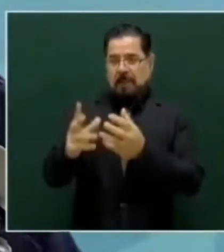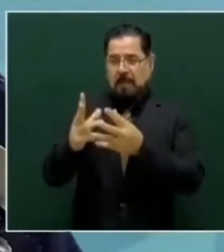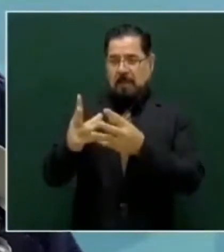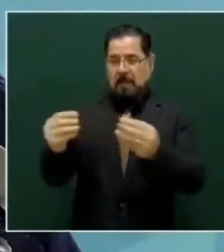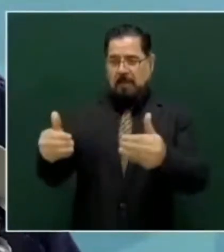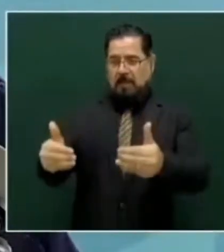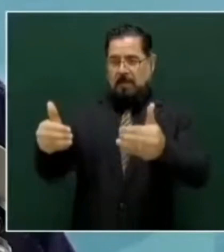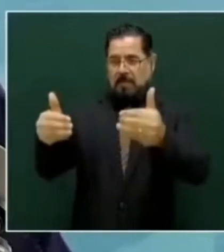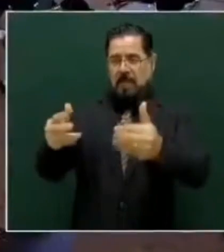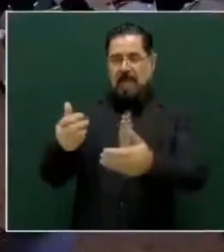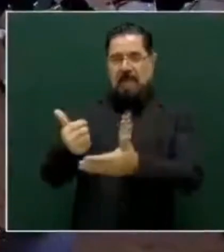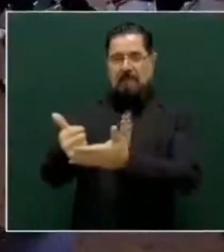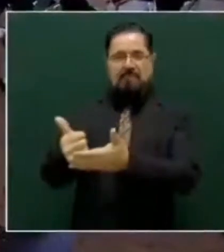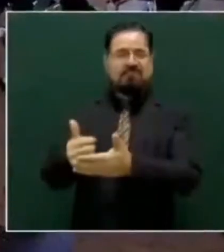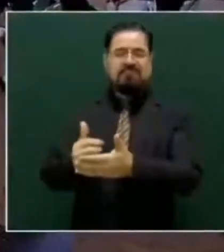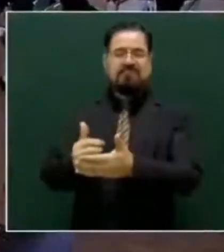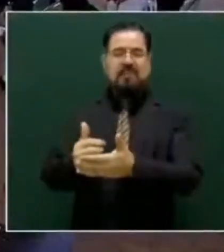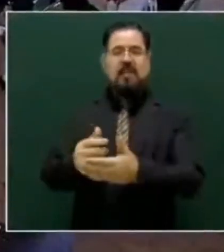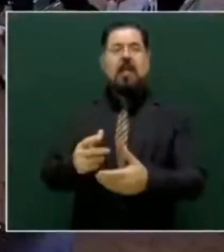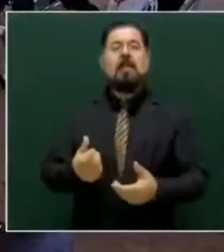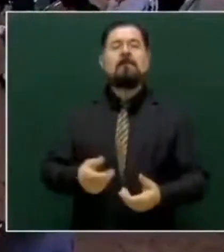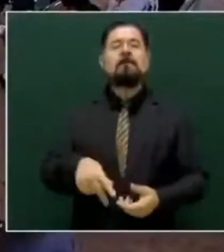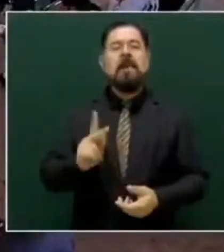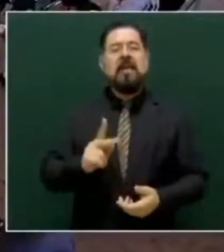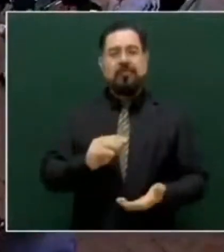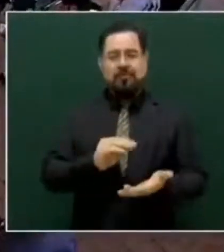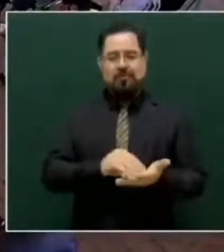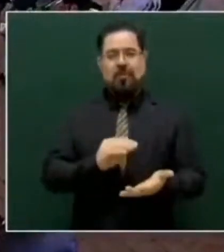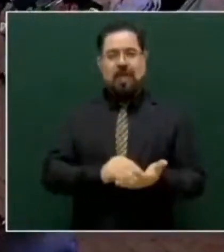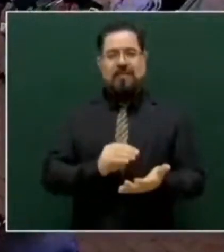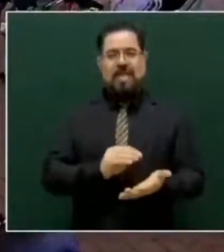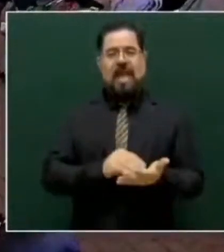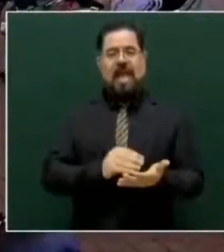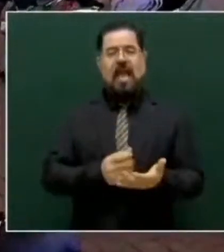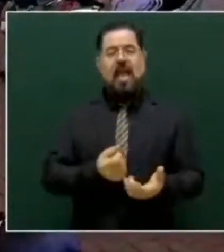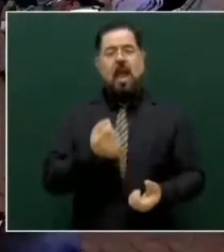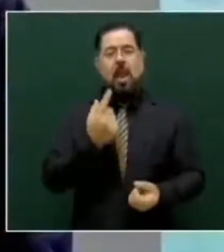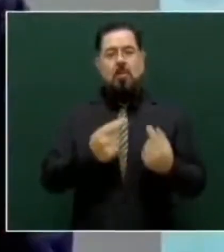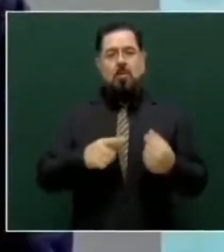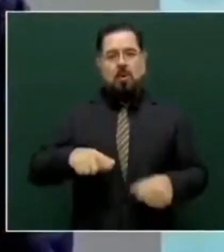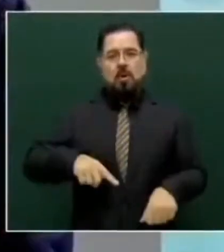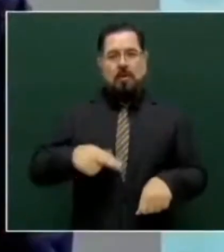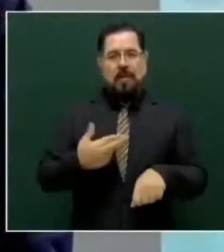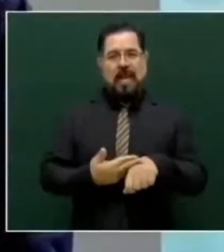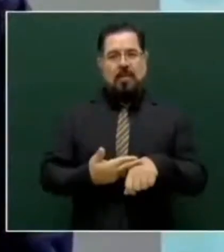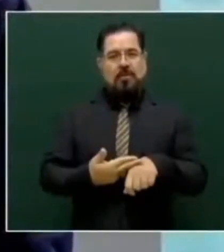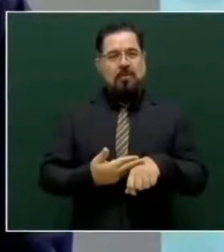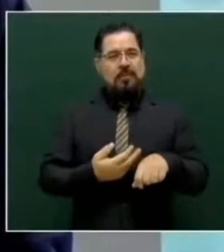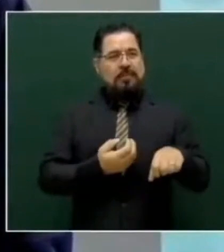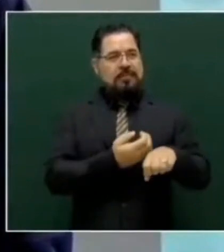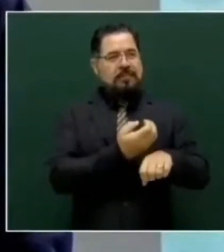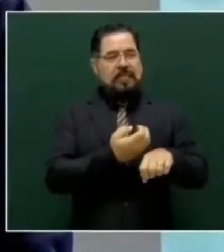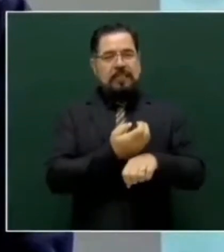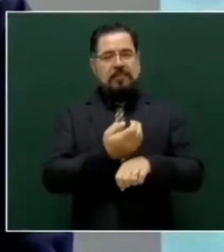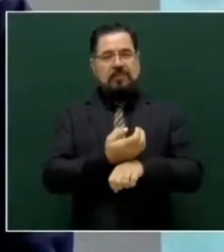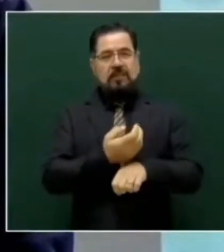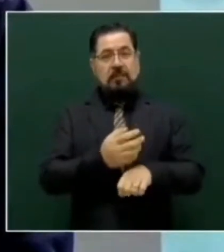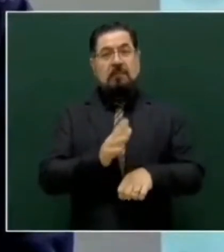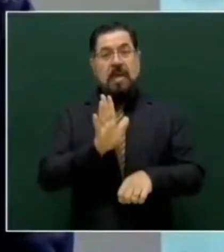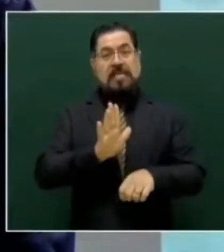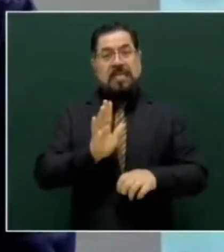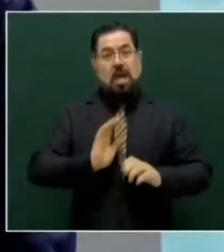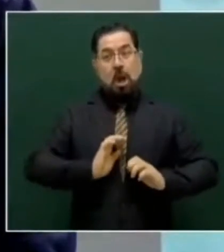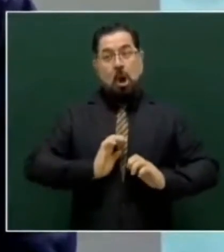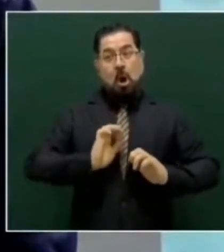hay unos gobernadores en Estados Unidos muy antimigrantes que